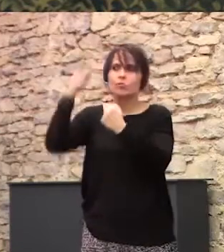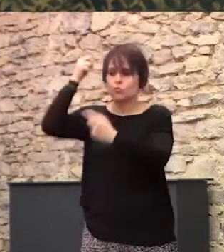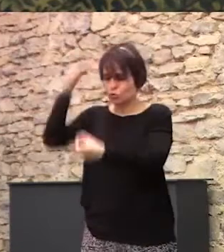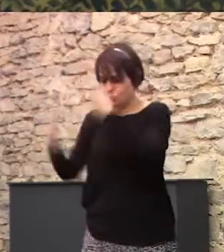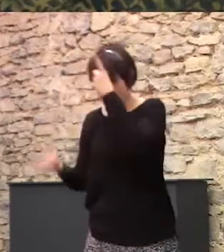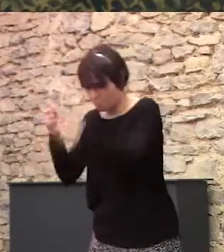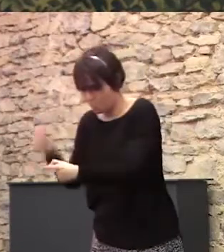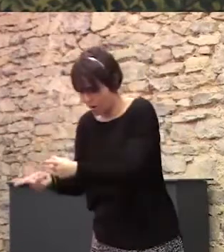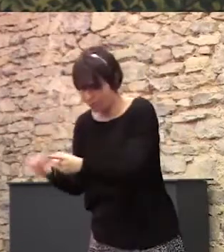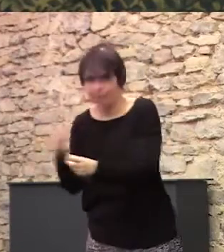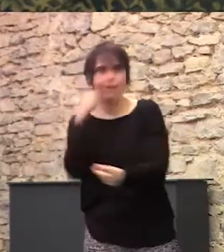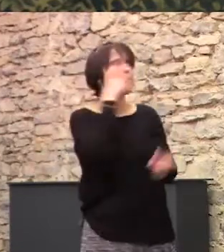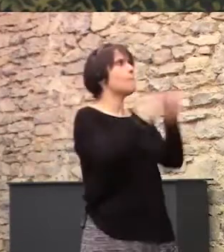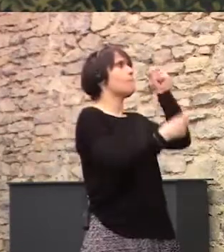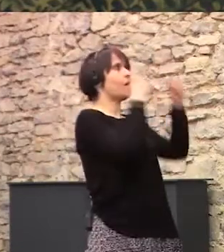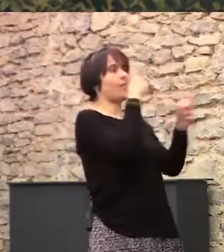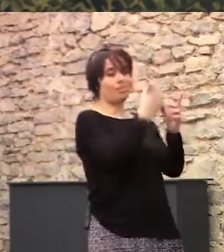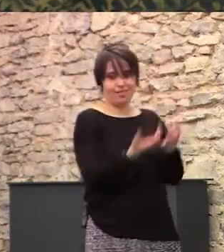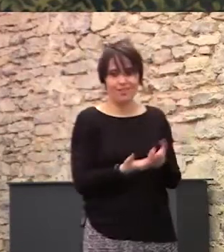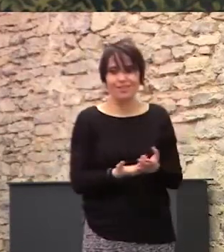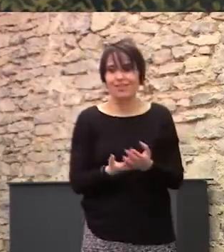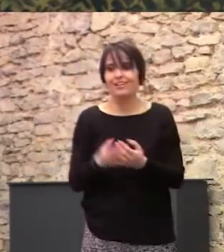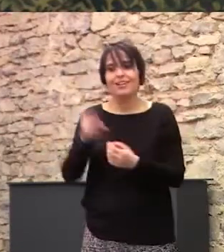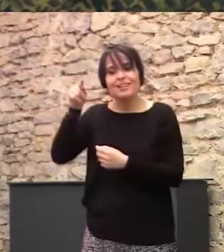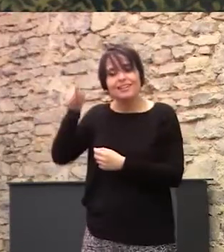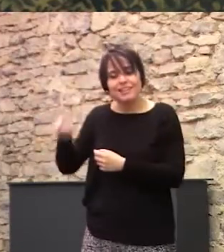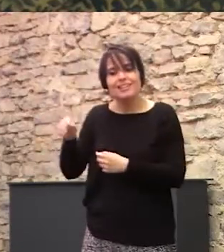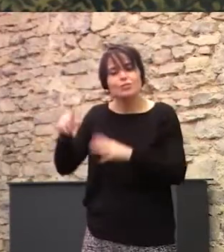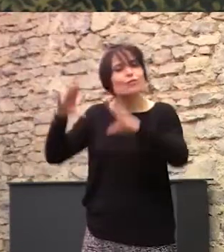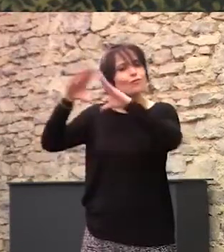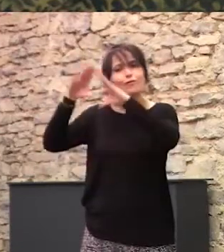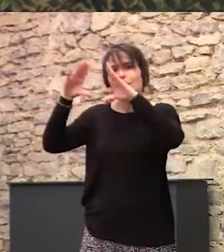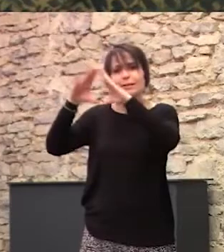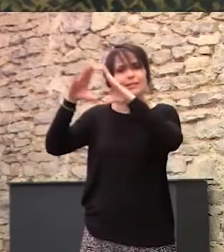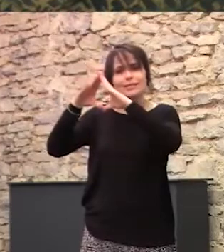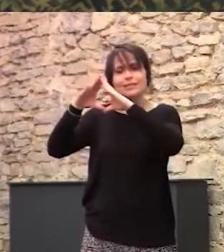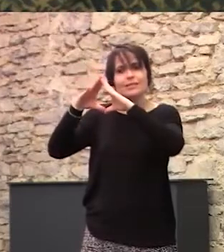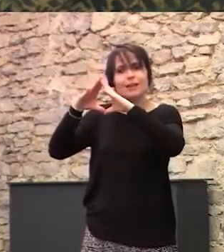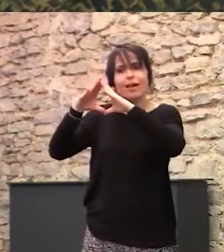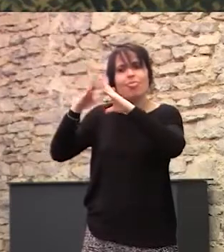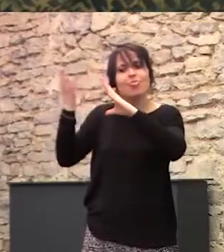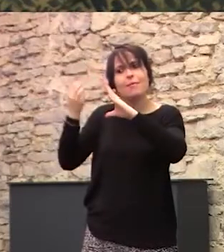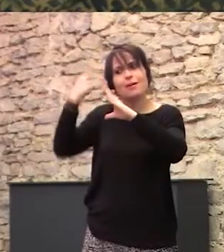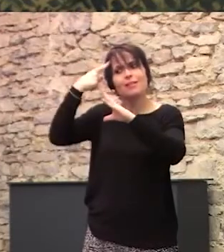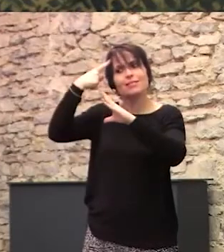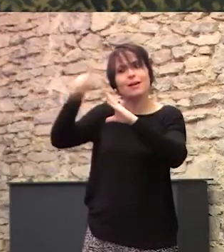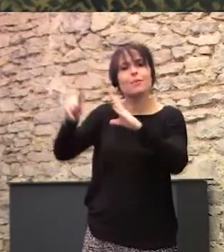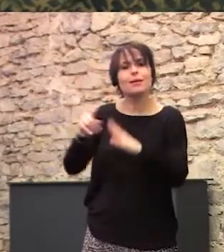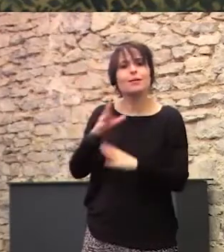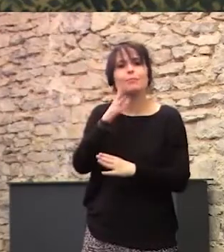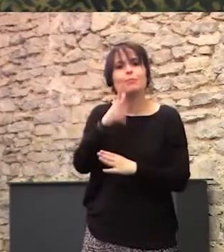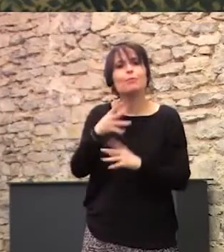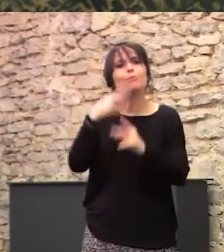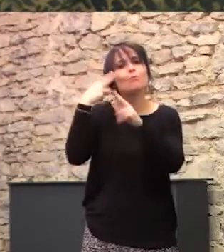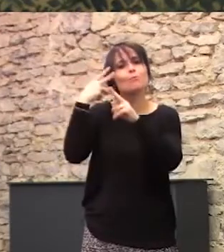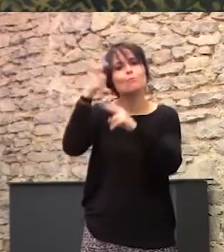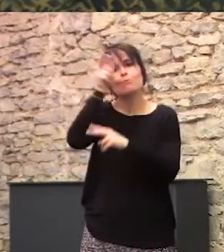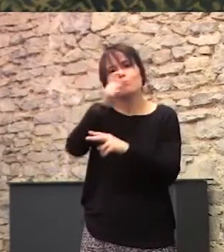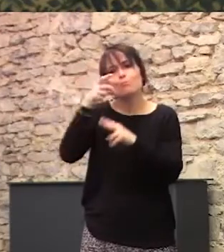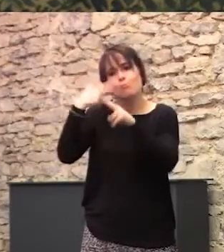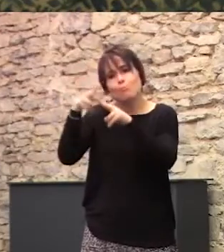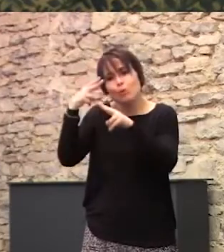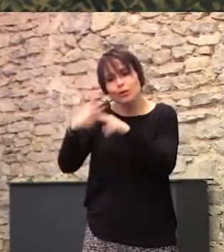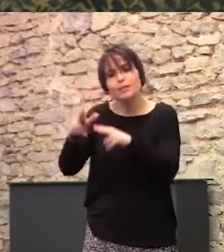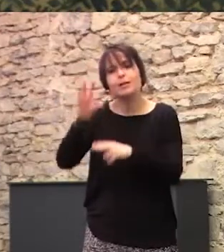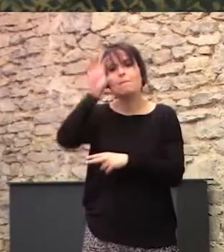hablar rápido, ¿no? Entonces, esto las feministas no lo podemos ignorar, porque las políticas, el poder que tienen